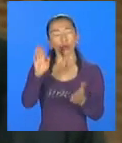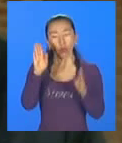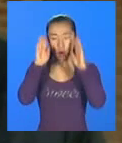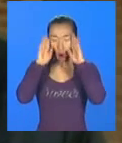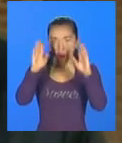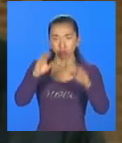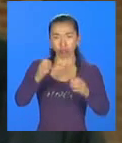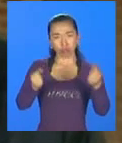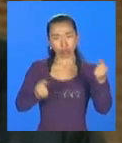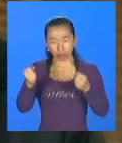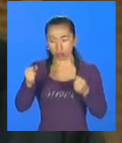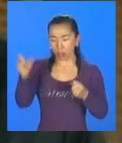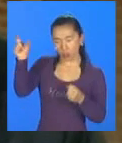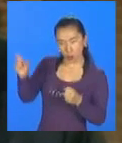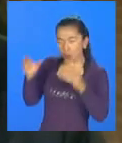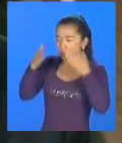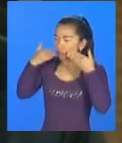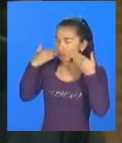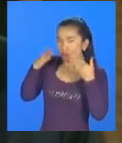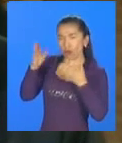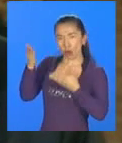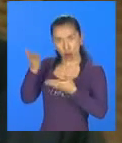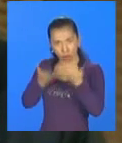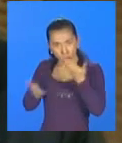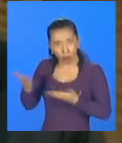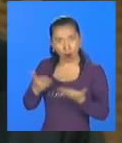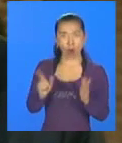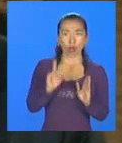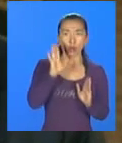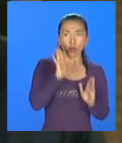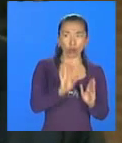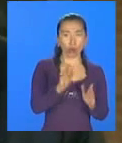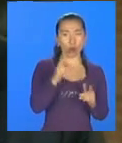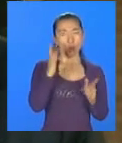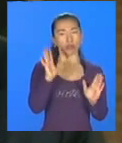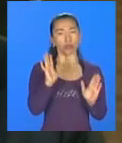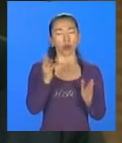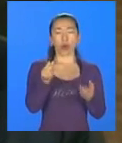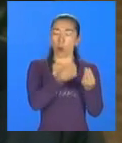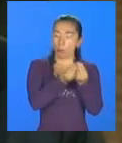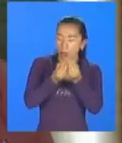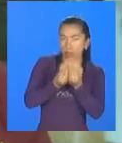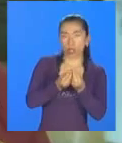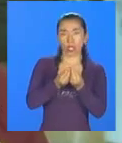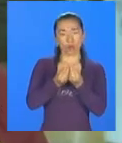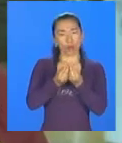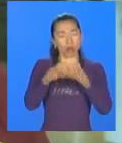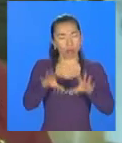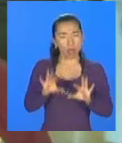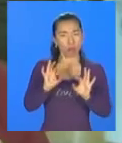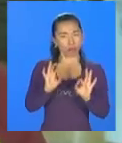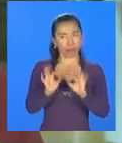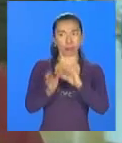atención a los usuarios es excelente, que su nivel de compañerismo también. Mis